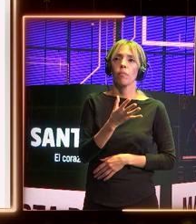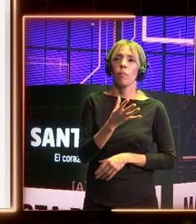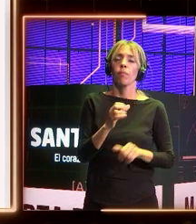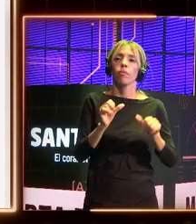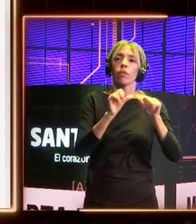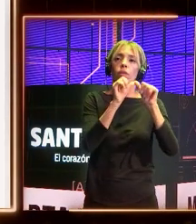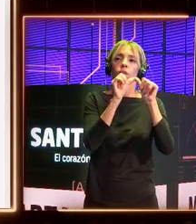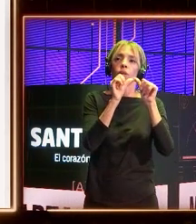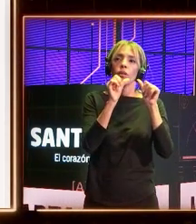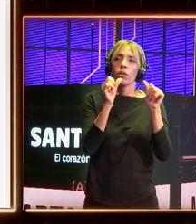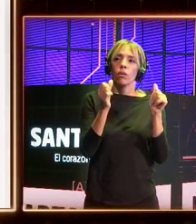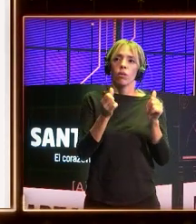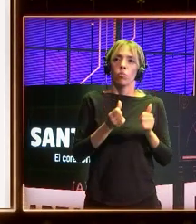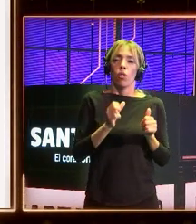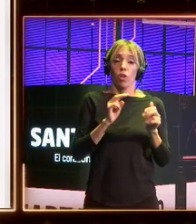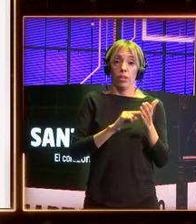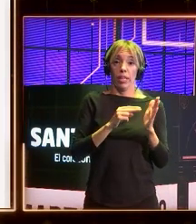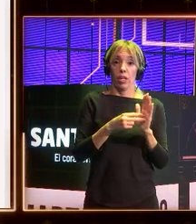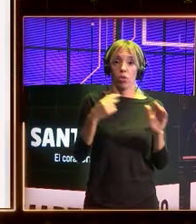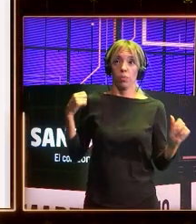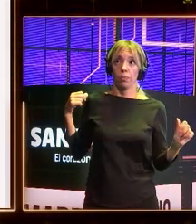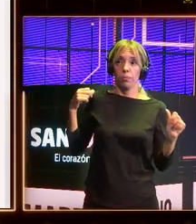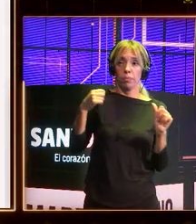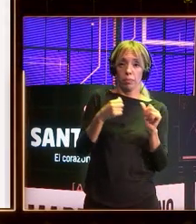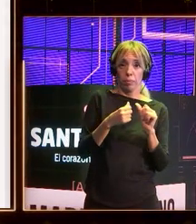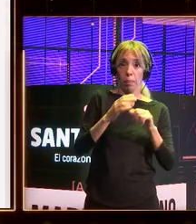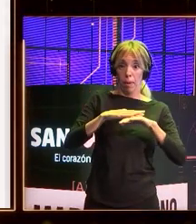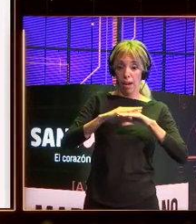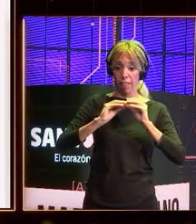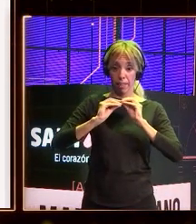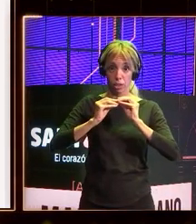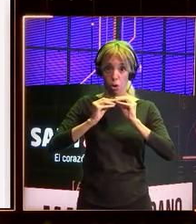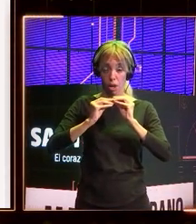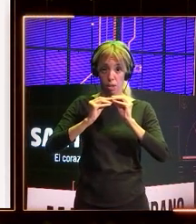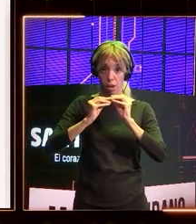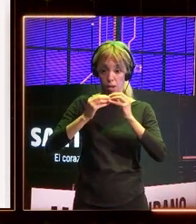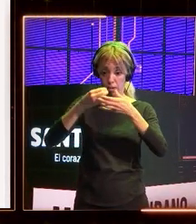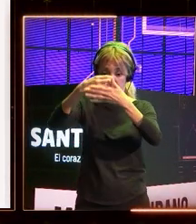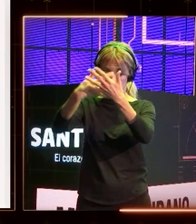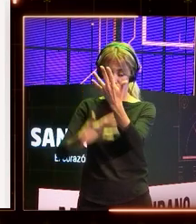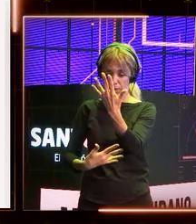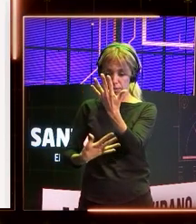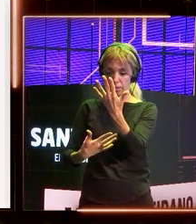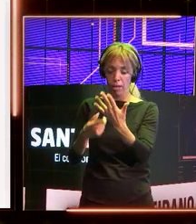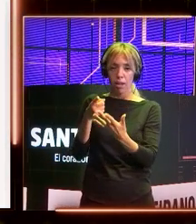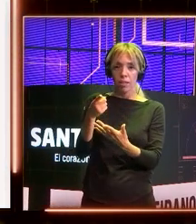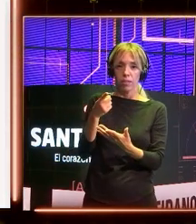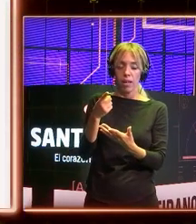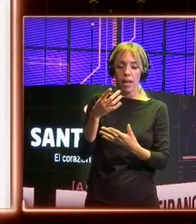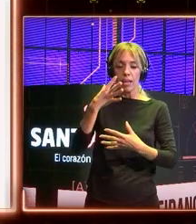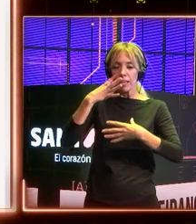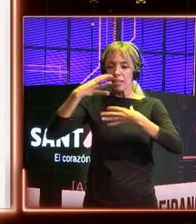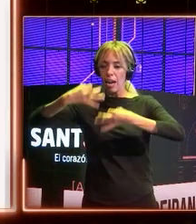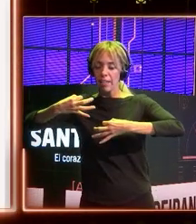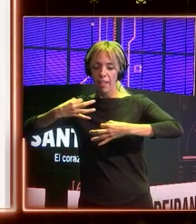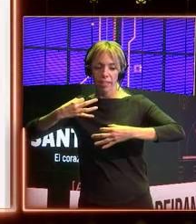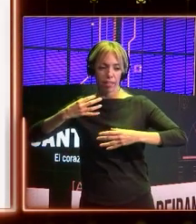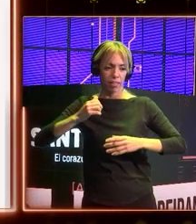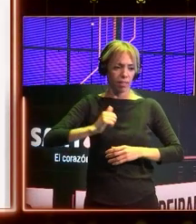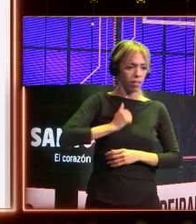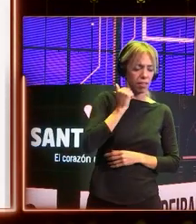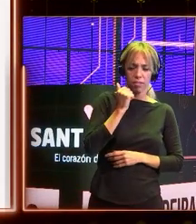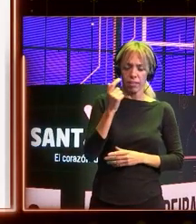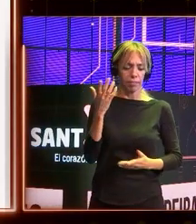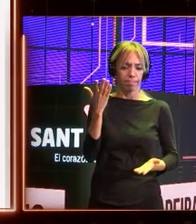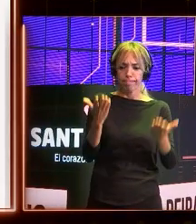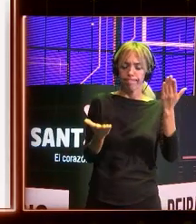técnico que se ha usado para desarrollarlas, tienen problemas para distinguir la realidad de la ficción. Es decir, no tienen problemas.